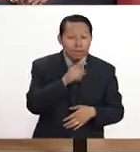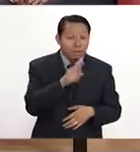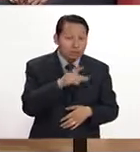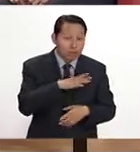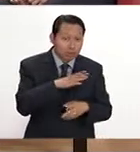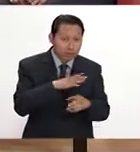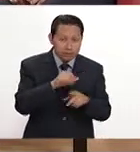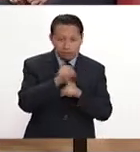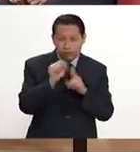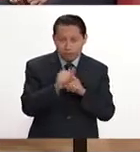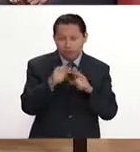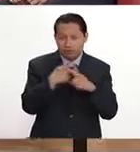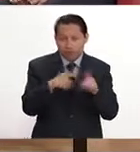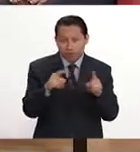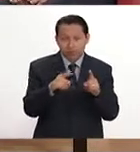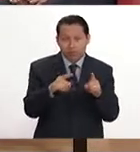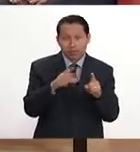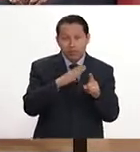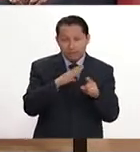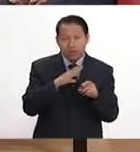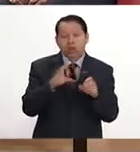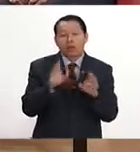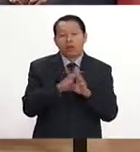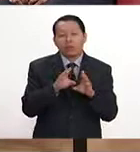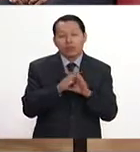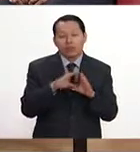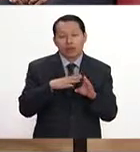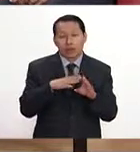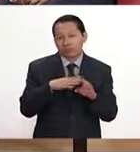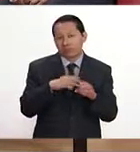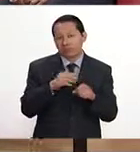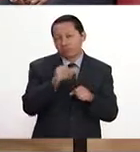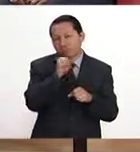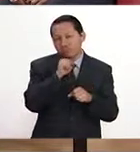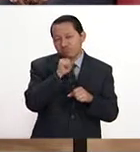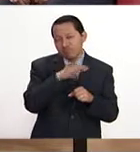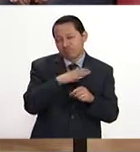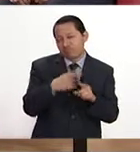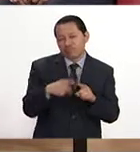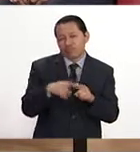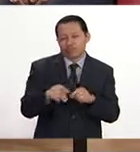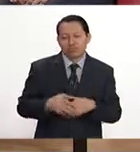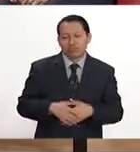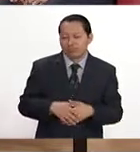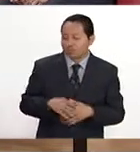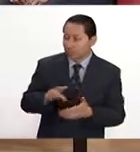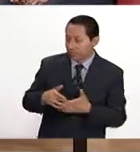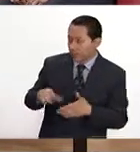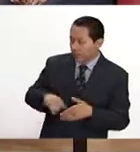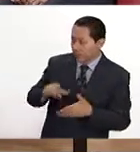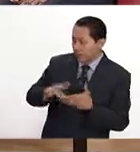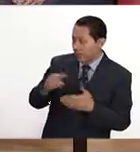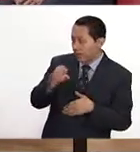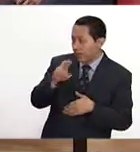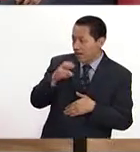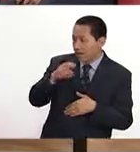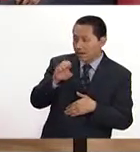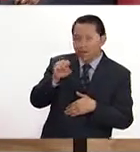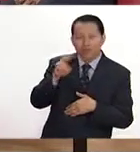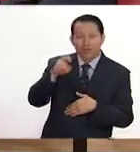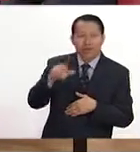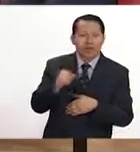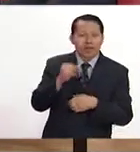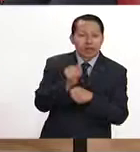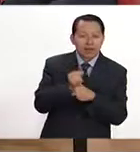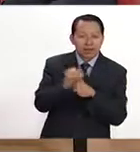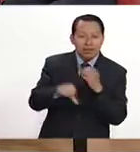eran muy distintas, Claro. ¿no? Ahorita puede haber filtraciones, yo qué sé, ¿no? Así es. Claro. Bueno, pues muy interesante. Gracias, Enrique Sevilla,